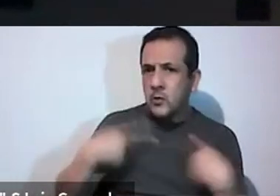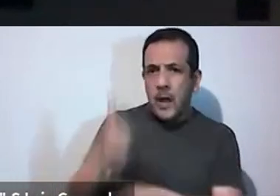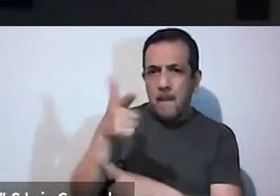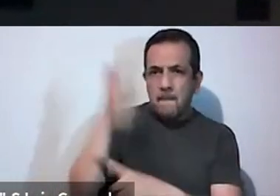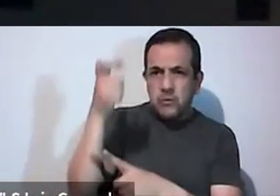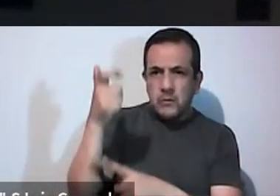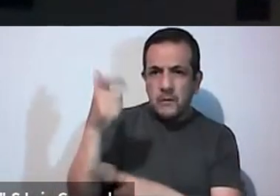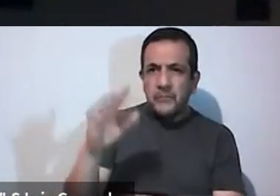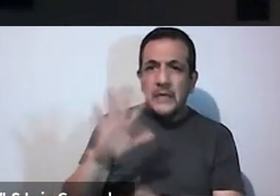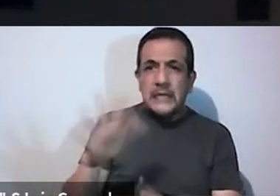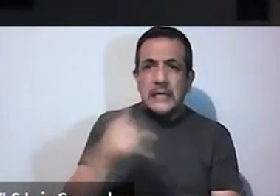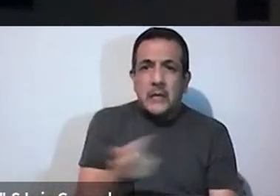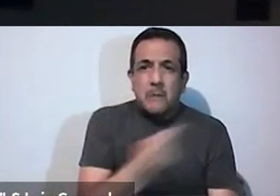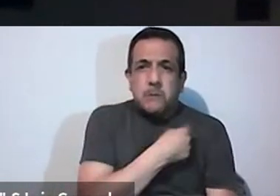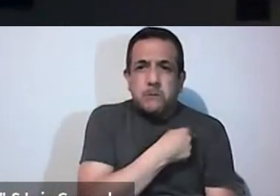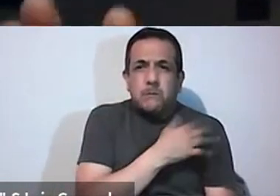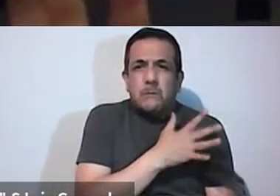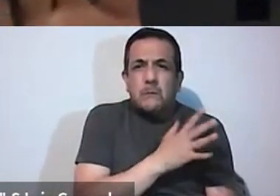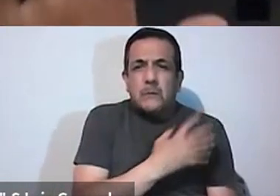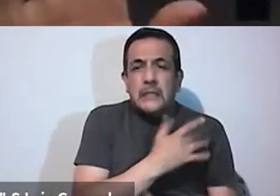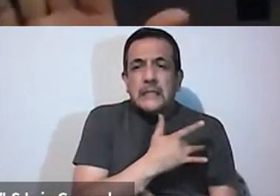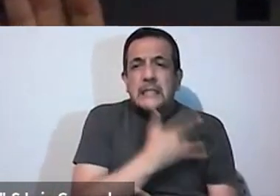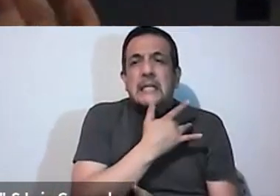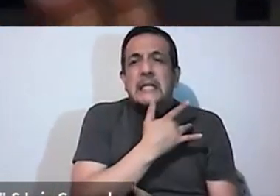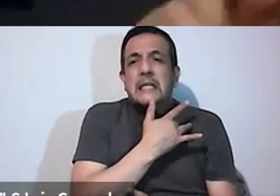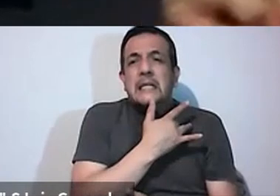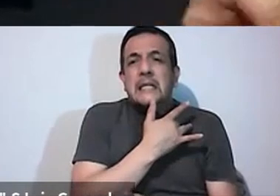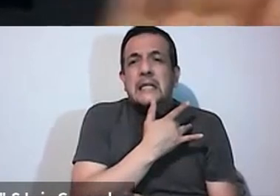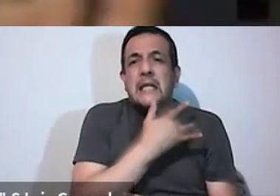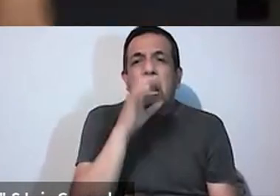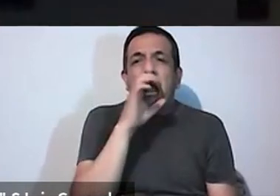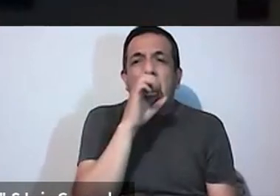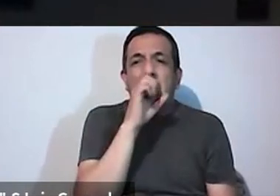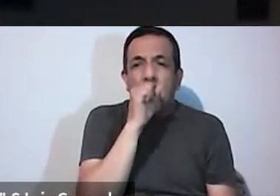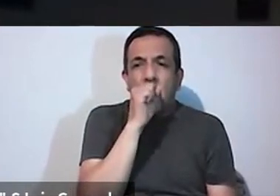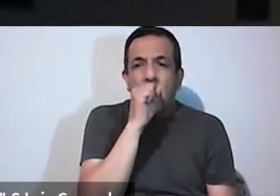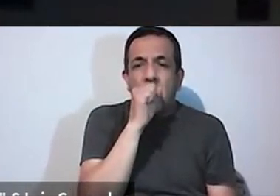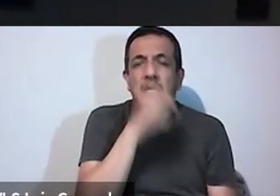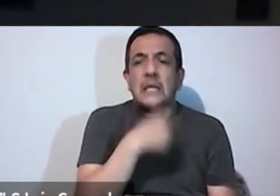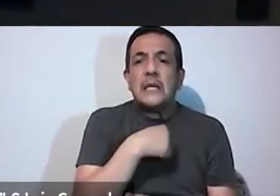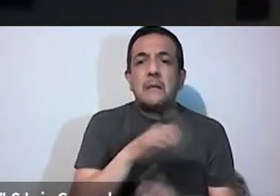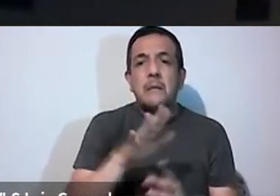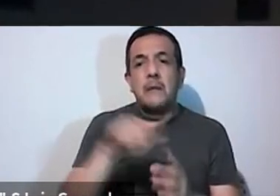se siente un calorcito, y me empecé a desmayar, me fui muy rápido.